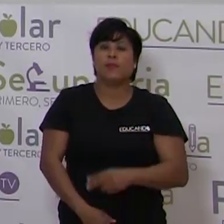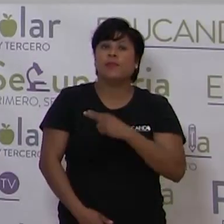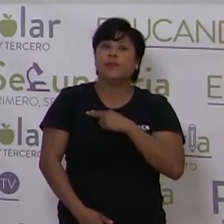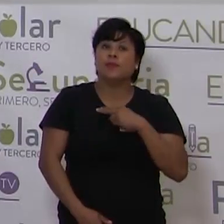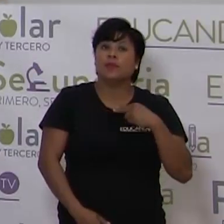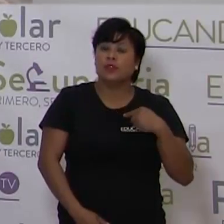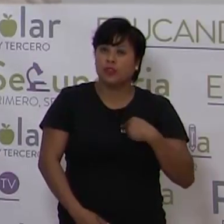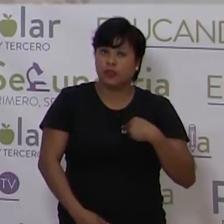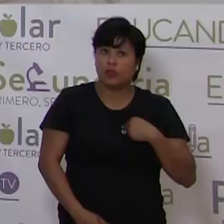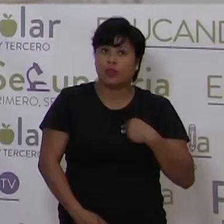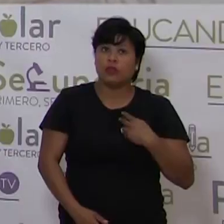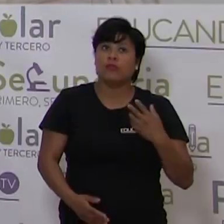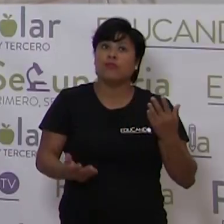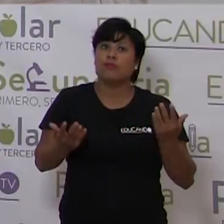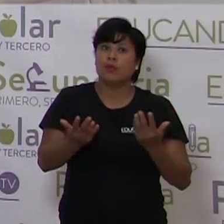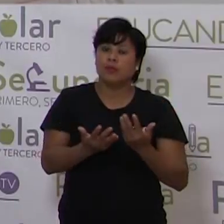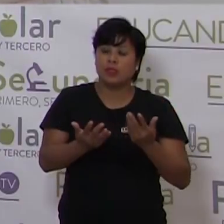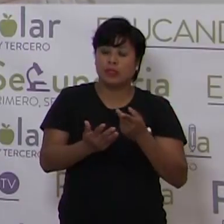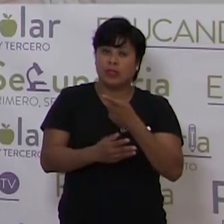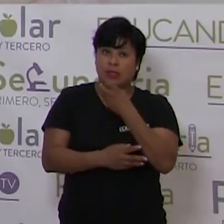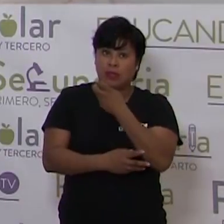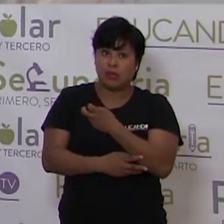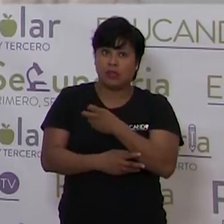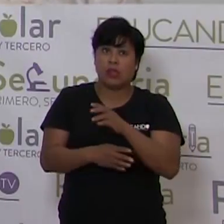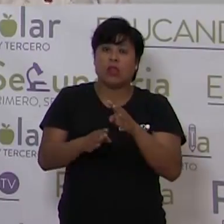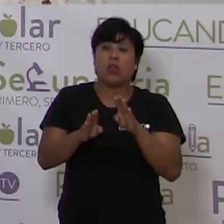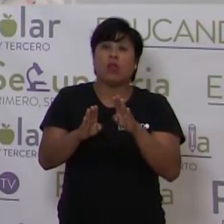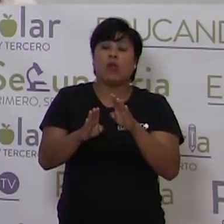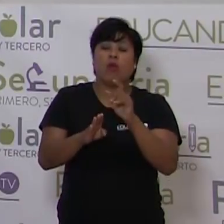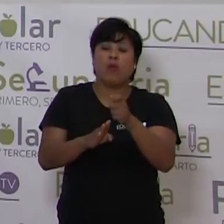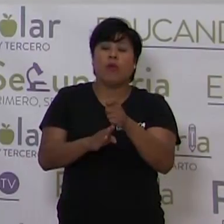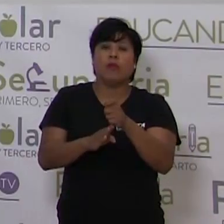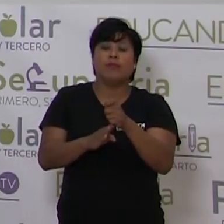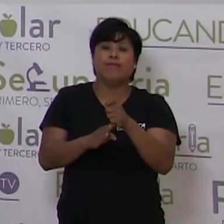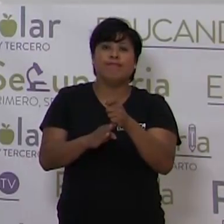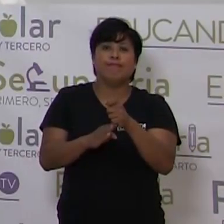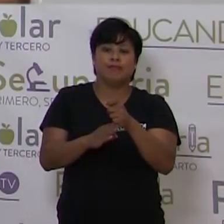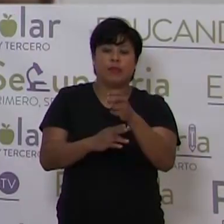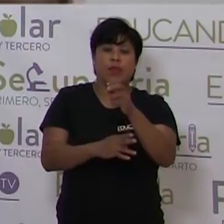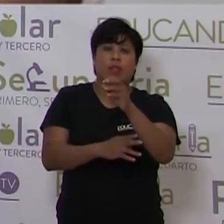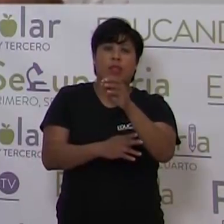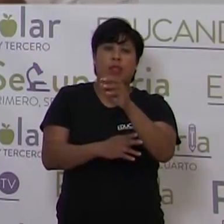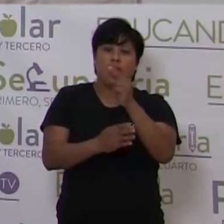vamos a tener una figura